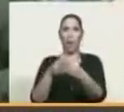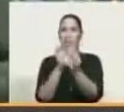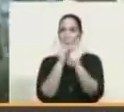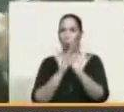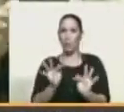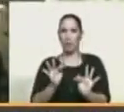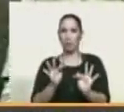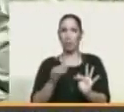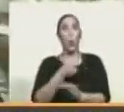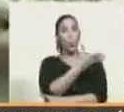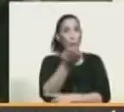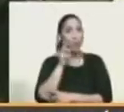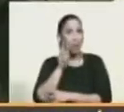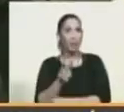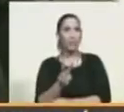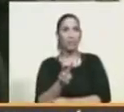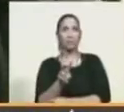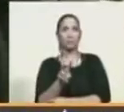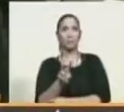Porque